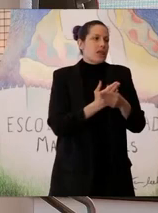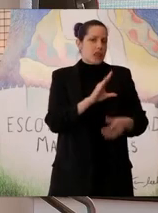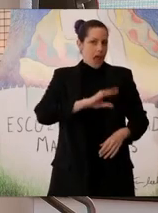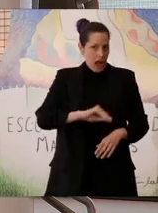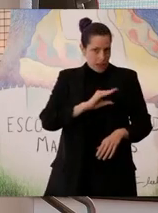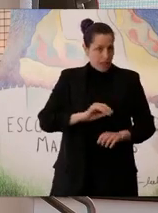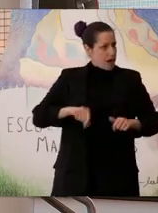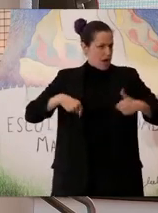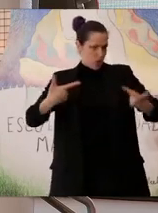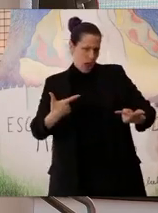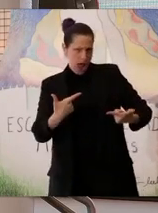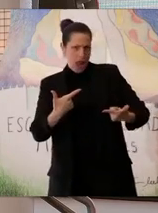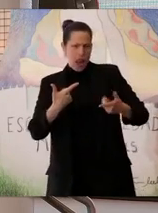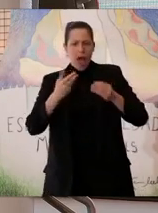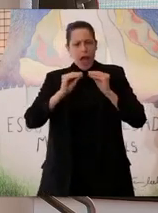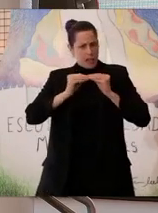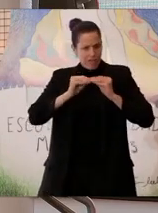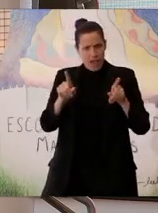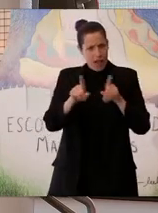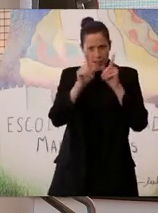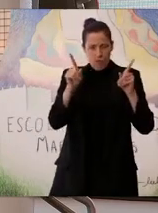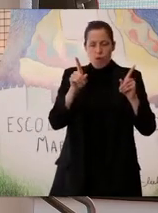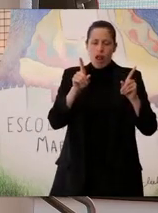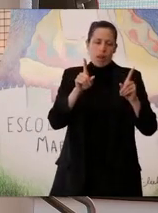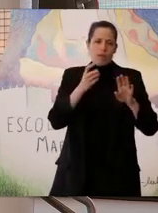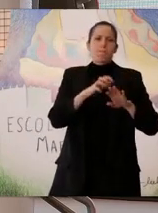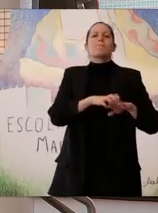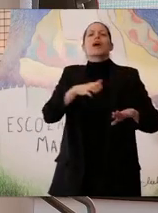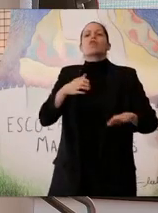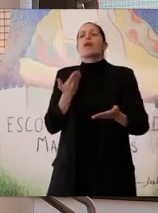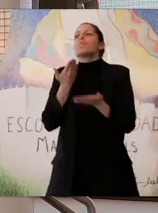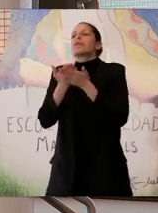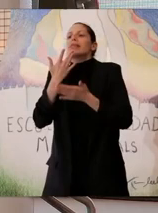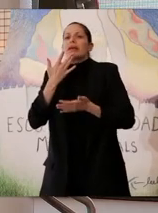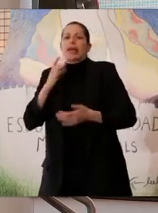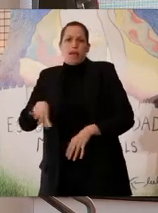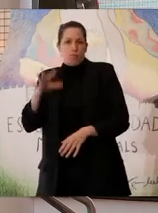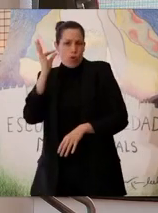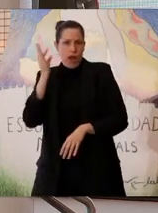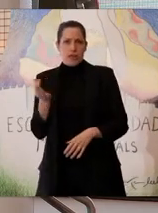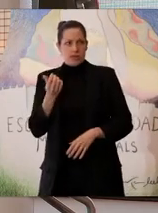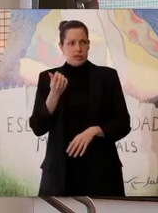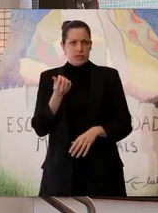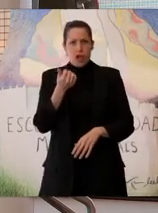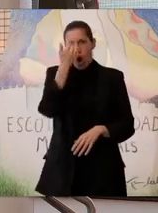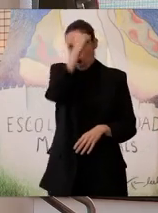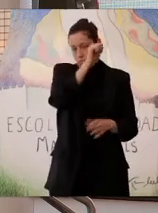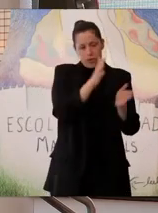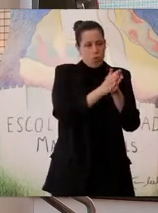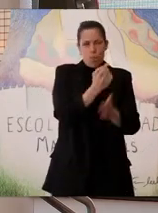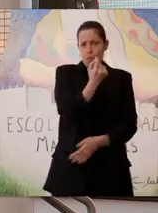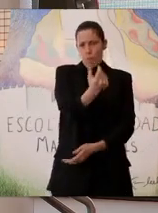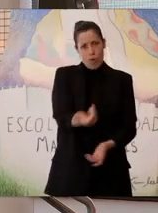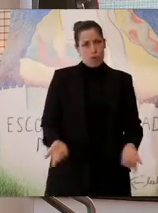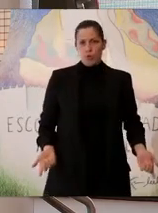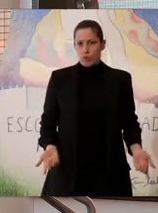artificial, las siguen pidiendo mayoritariamente mujeres. Son muy poquitos los compañeros que lo utilizan. Es cierto que vivimos en